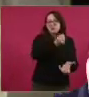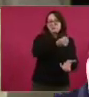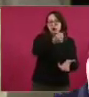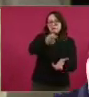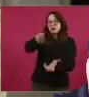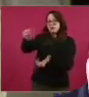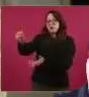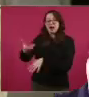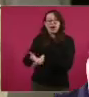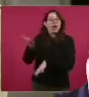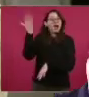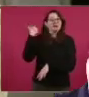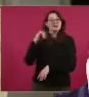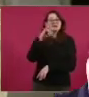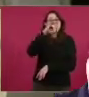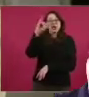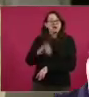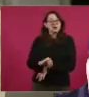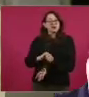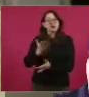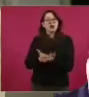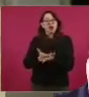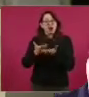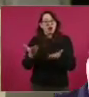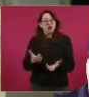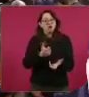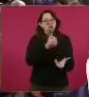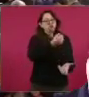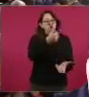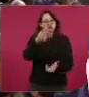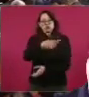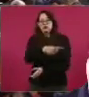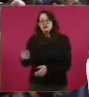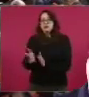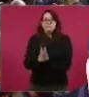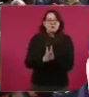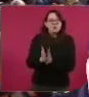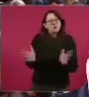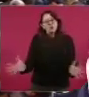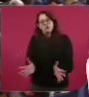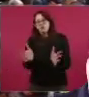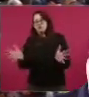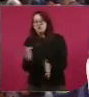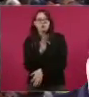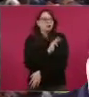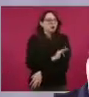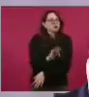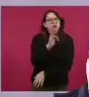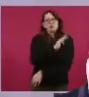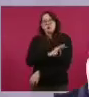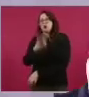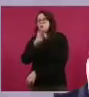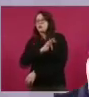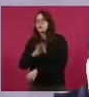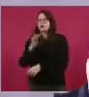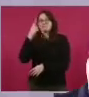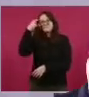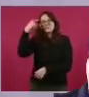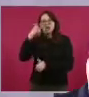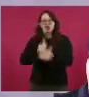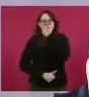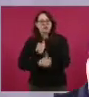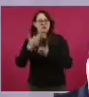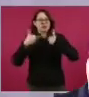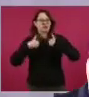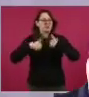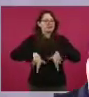los ha inspirado, que los ha motivado y que los ha hecho sentir cuál es la razón de ser seleccionados nacionales y cuál es